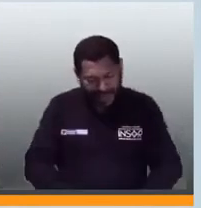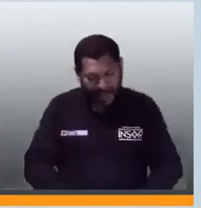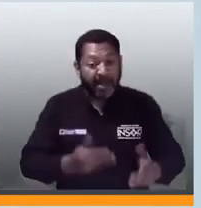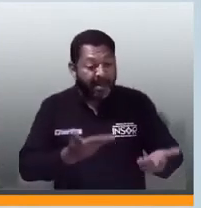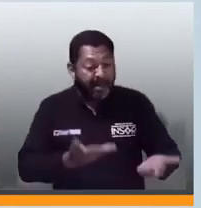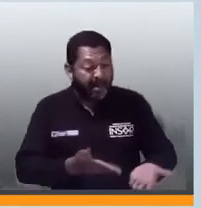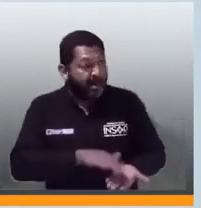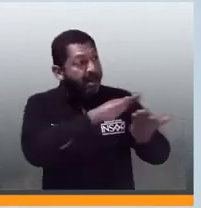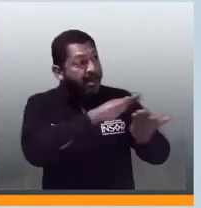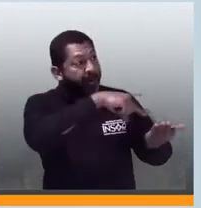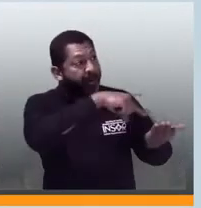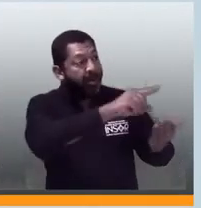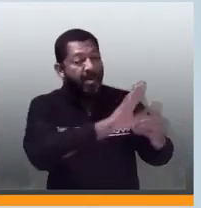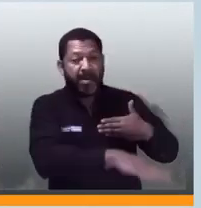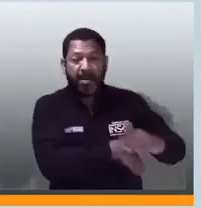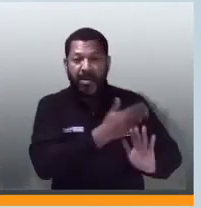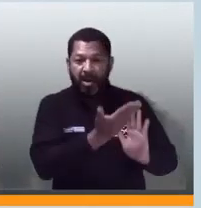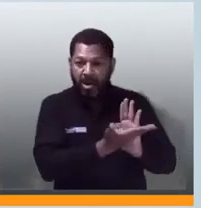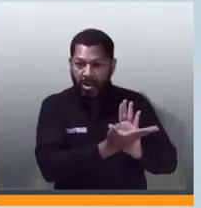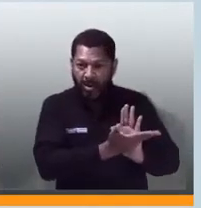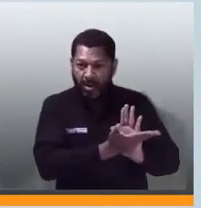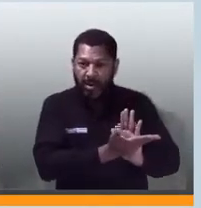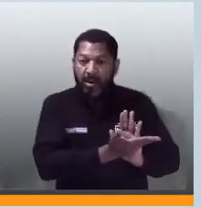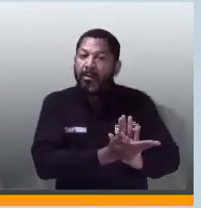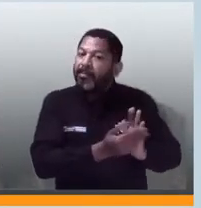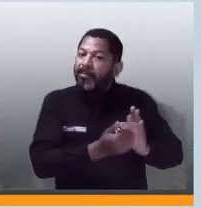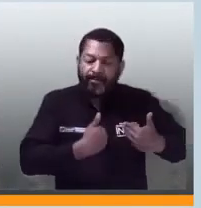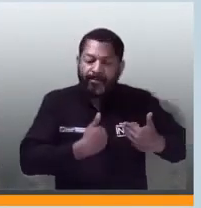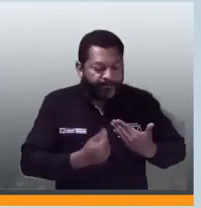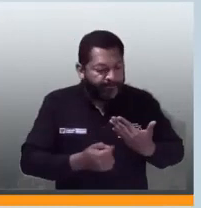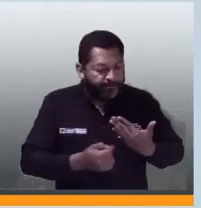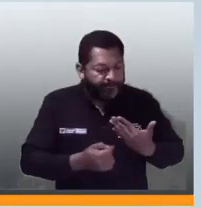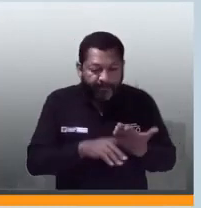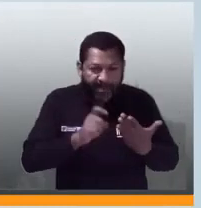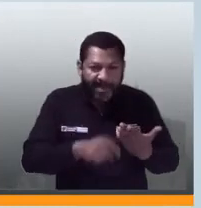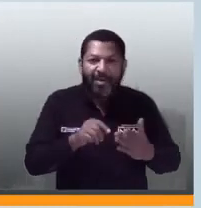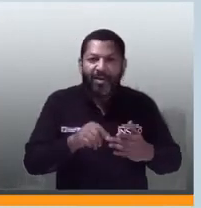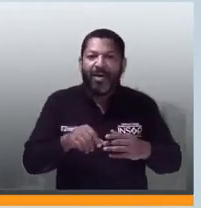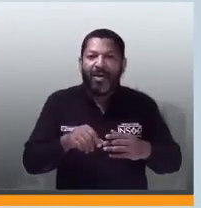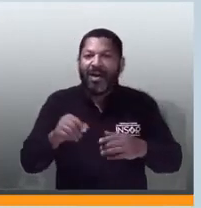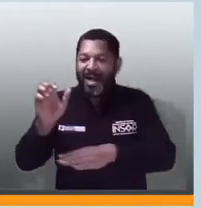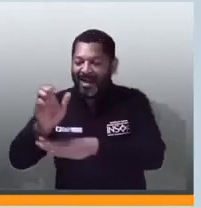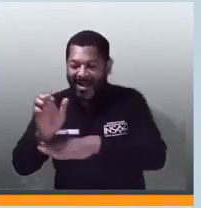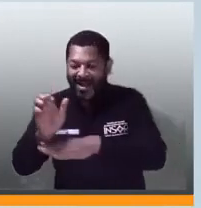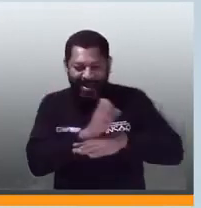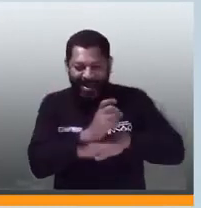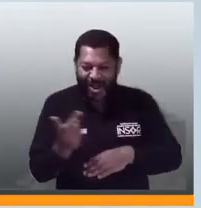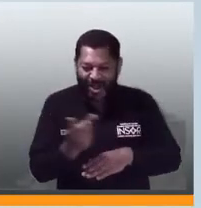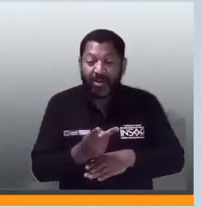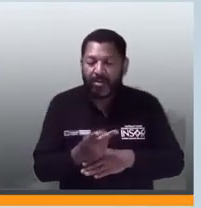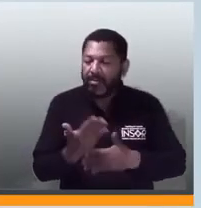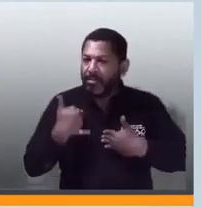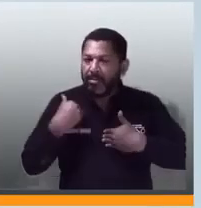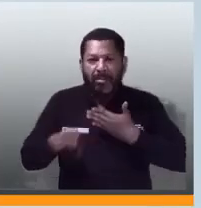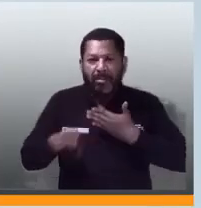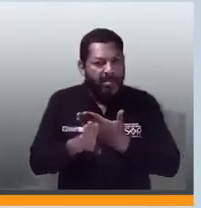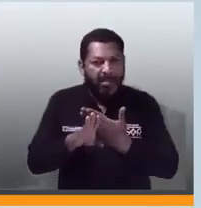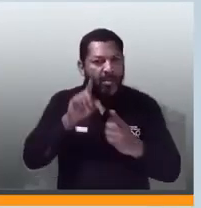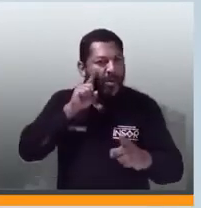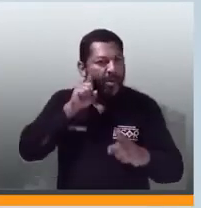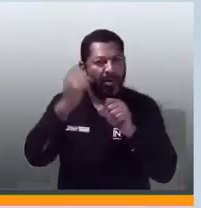al Ministerio de Educación y vamos a seguir nosotros las instituciones de Redúnete y CONASCUN trabajando en estas temáticas que